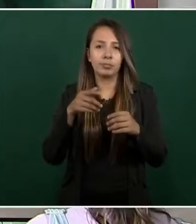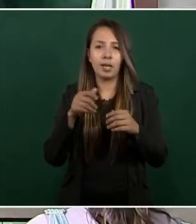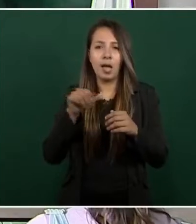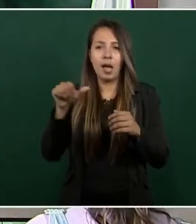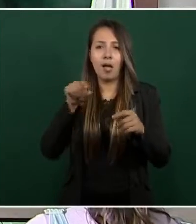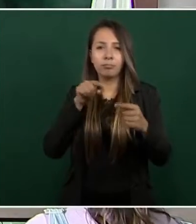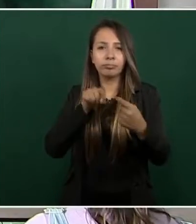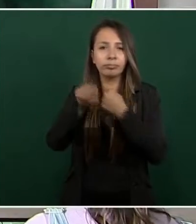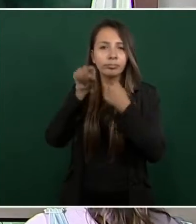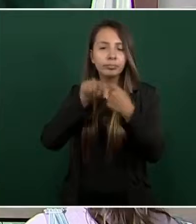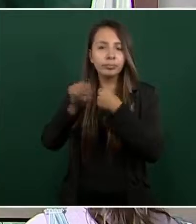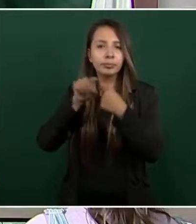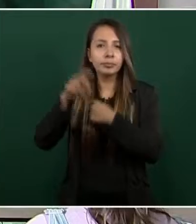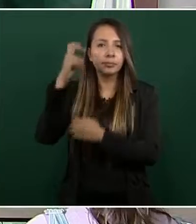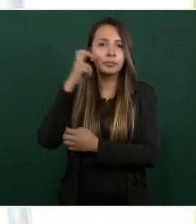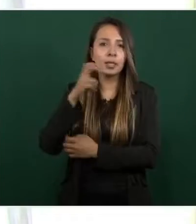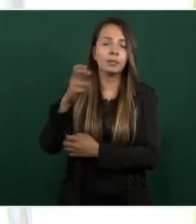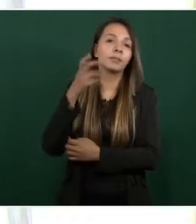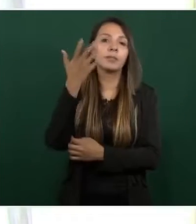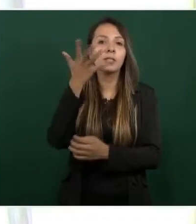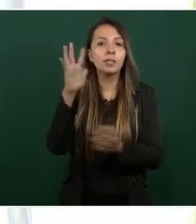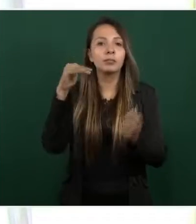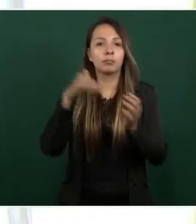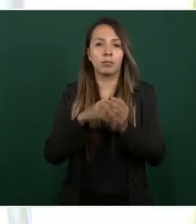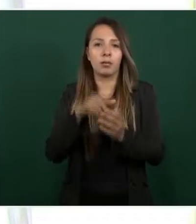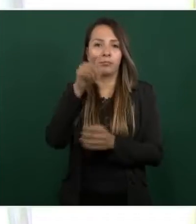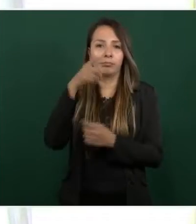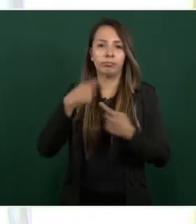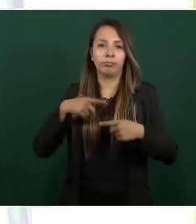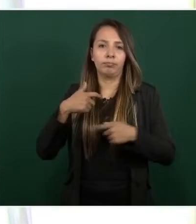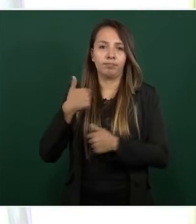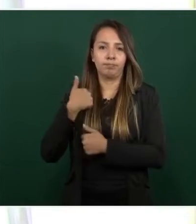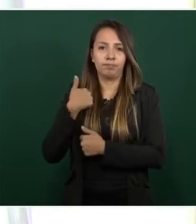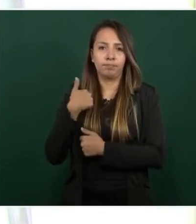10.000 elementos y un poquito más de